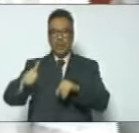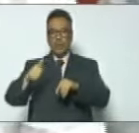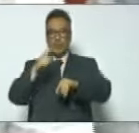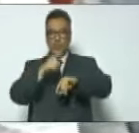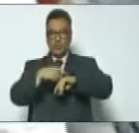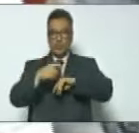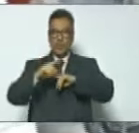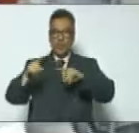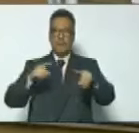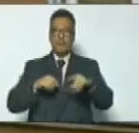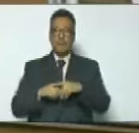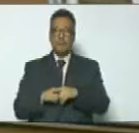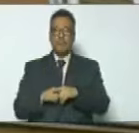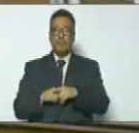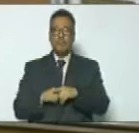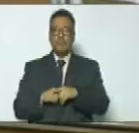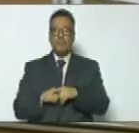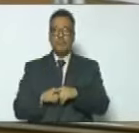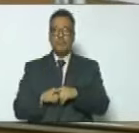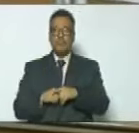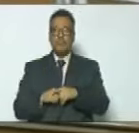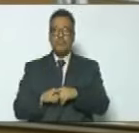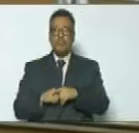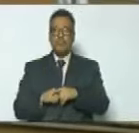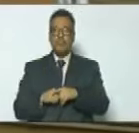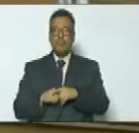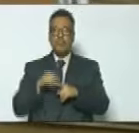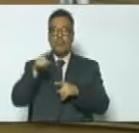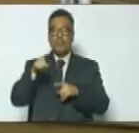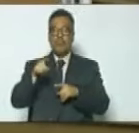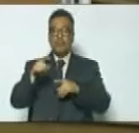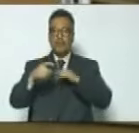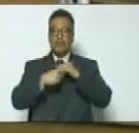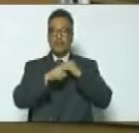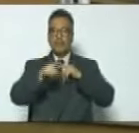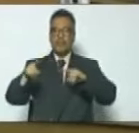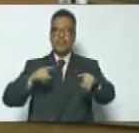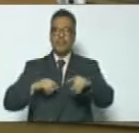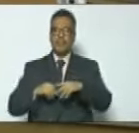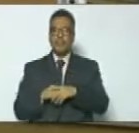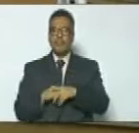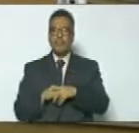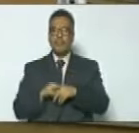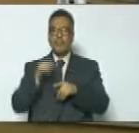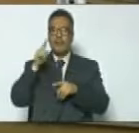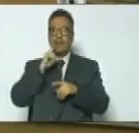técnicos. ¿A quién? A los técnicos.